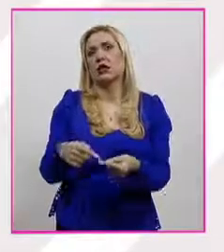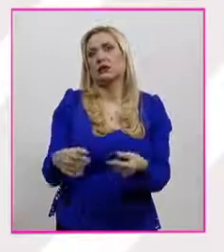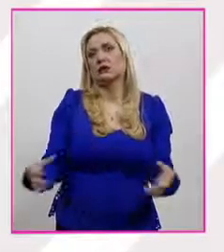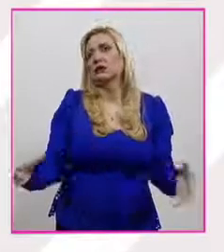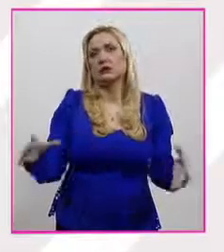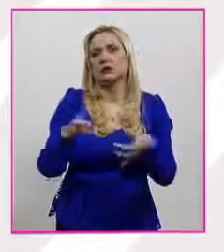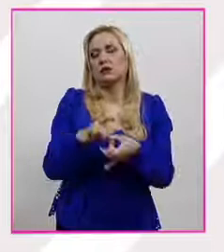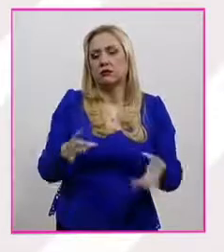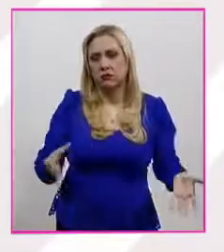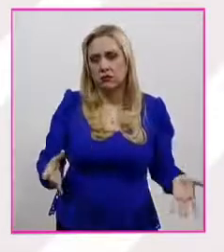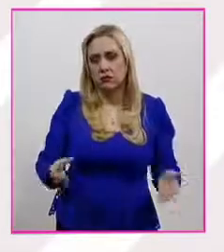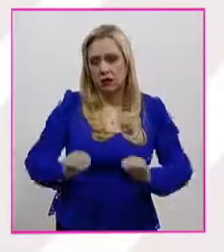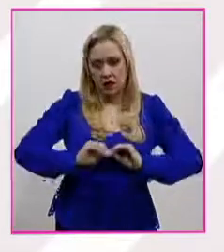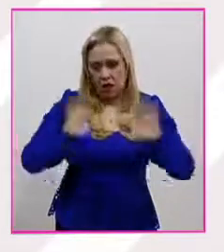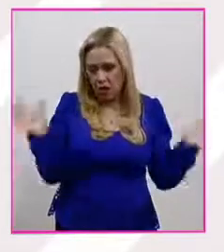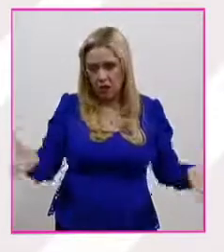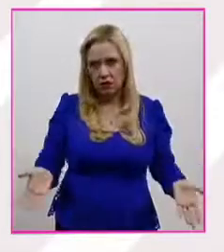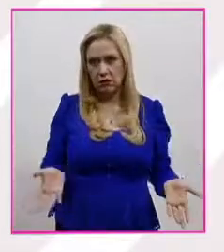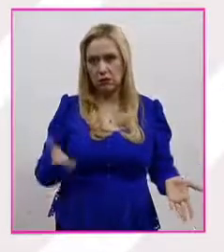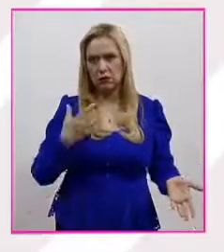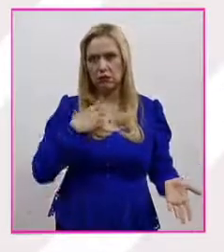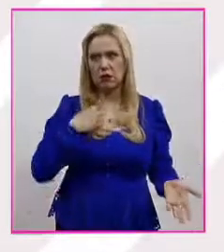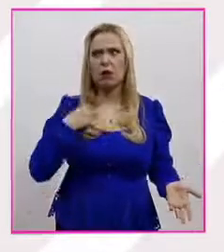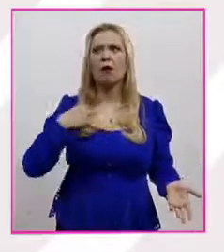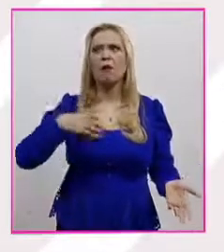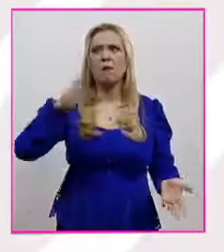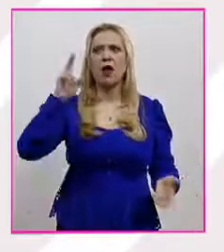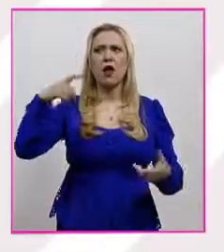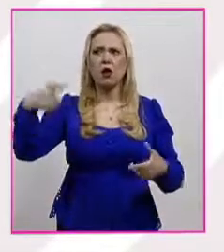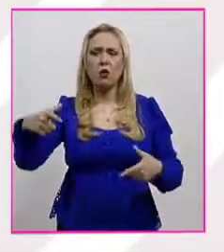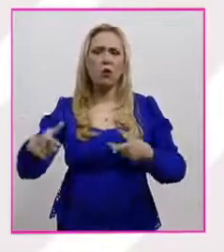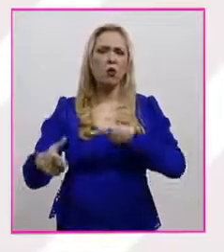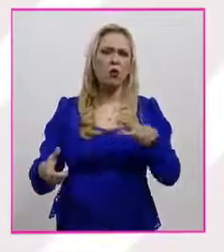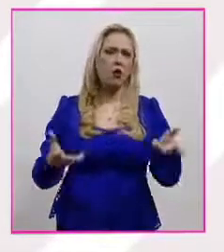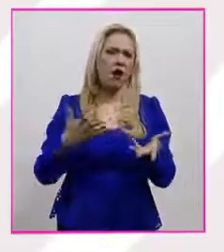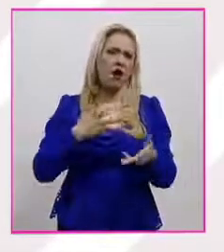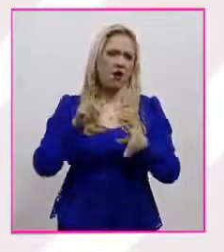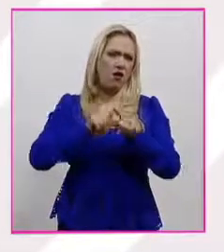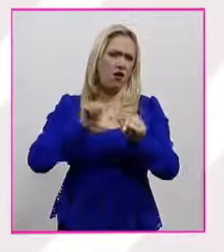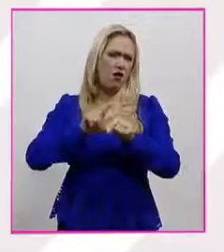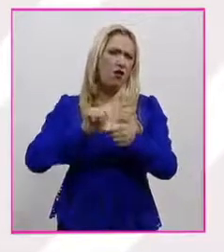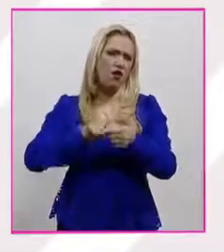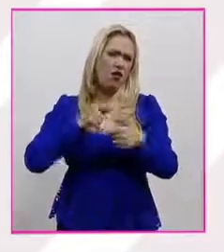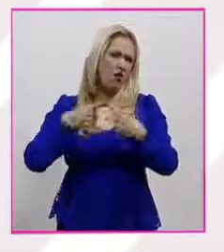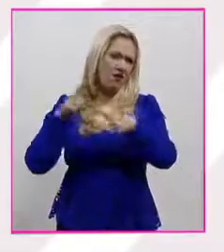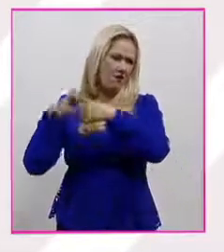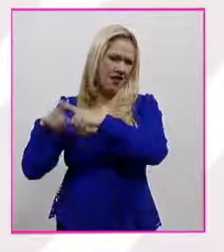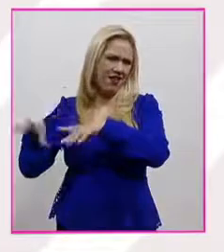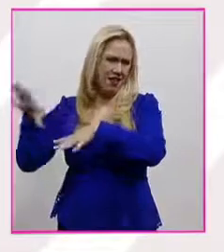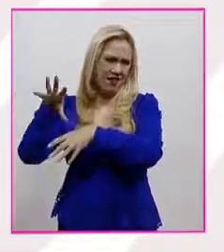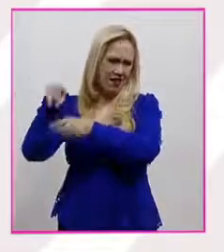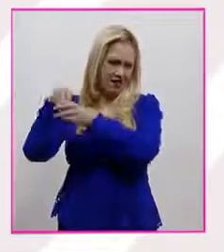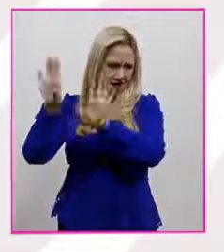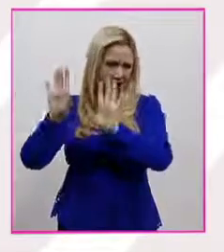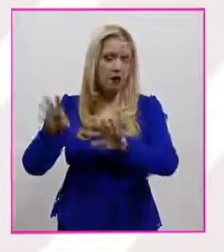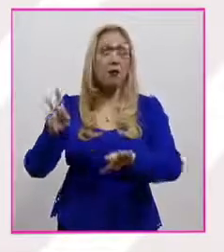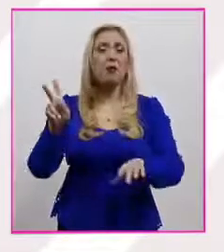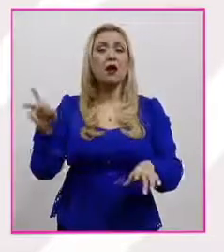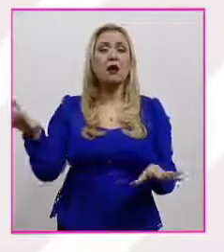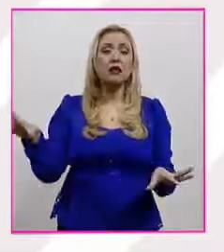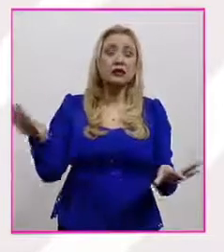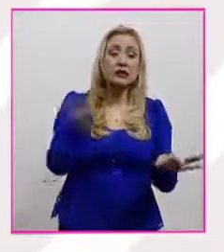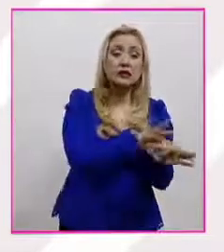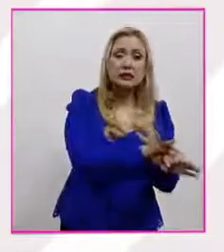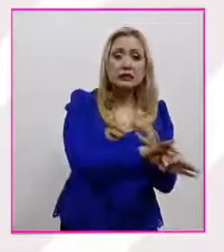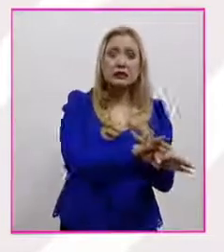clasismo, sí, sí, sin duda, ¿no? Y eso está asociado justamente al acceso a oportunidades, a la movilidad social y al acceso a derechos, pero que